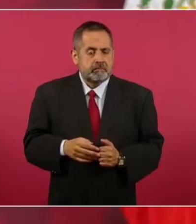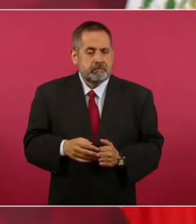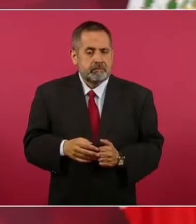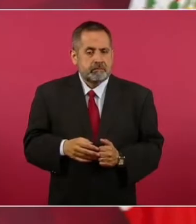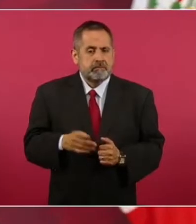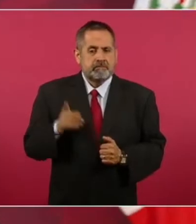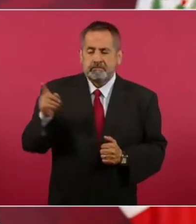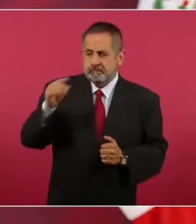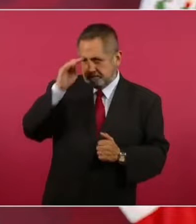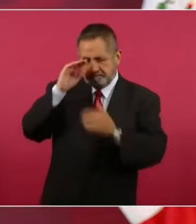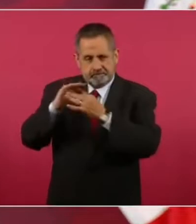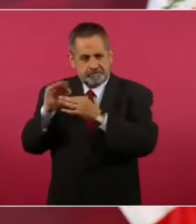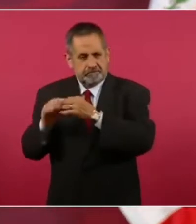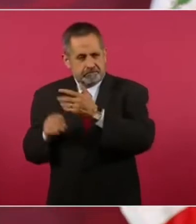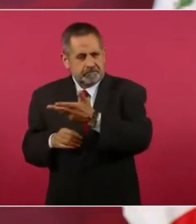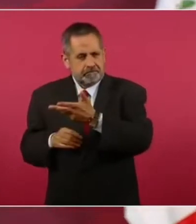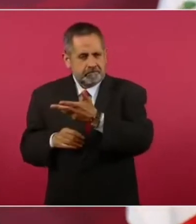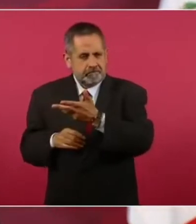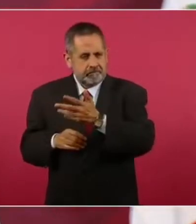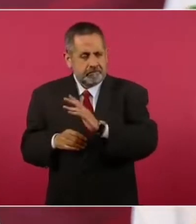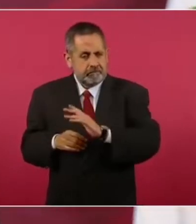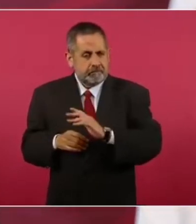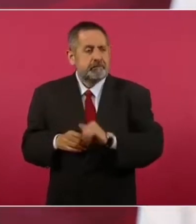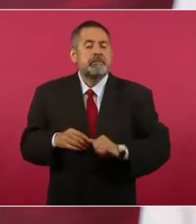el pensamiento que guiaba